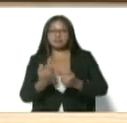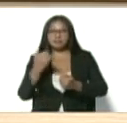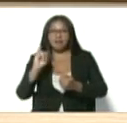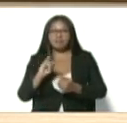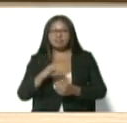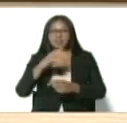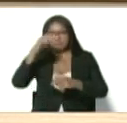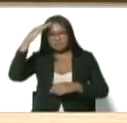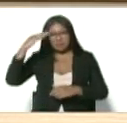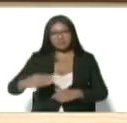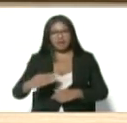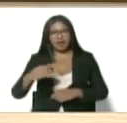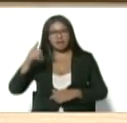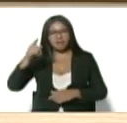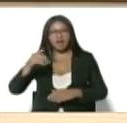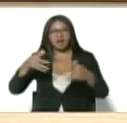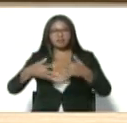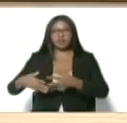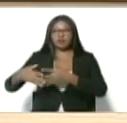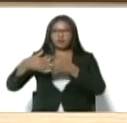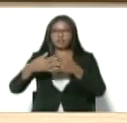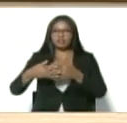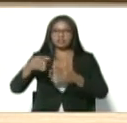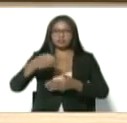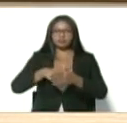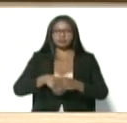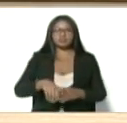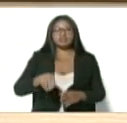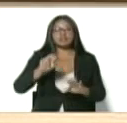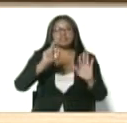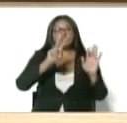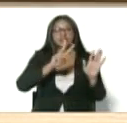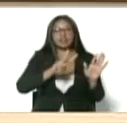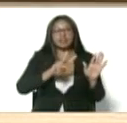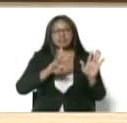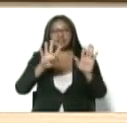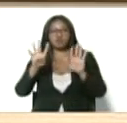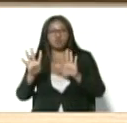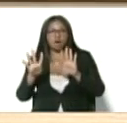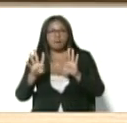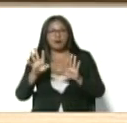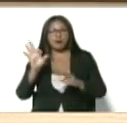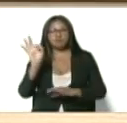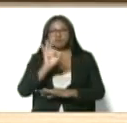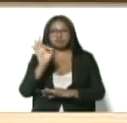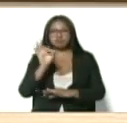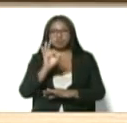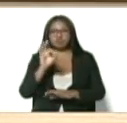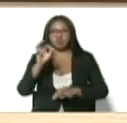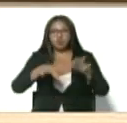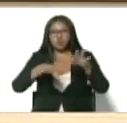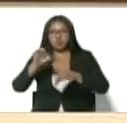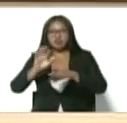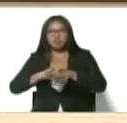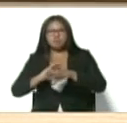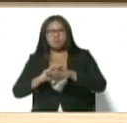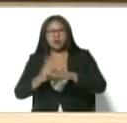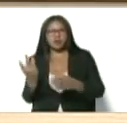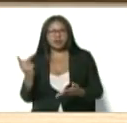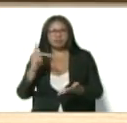precisamente en ese territorio donde está el 79 por ciento de los cultivos de droga por qué sucede